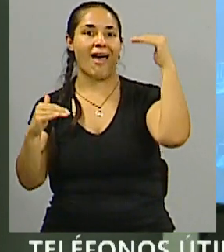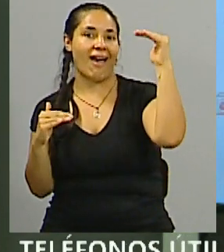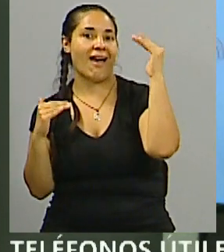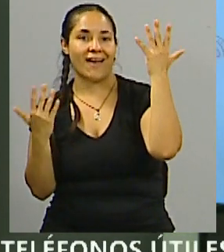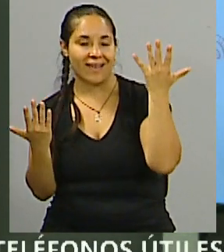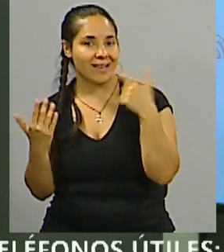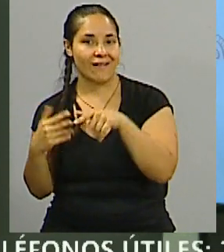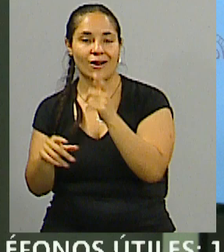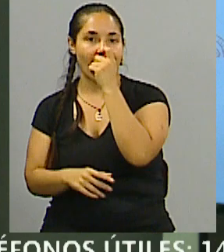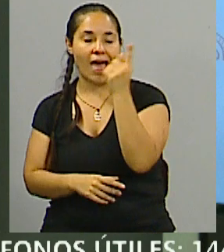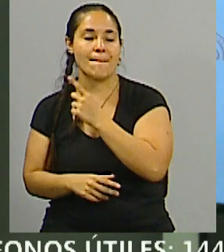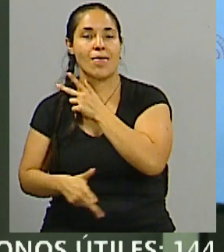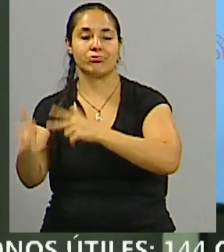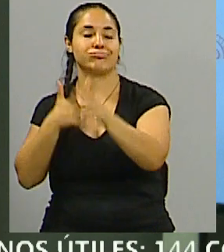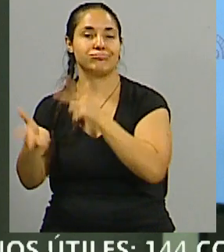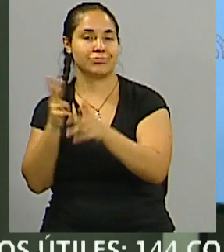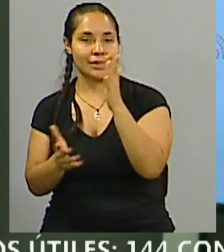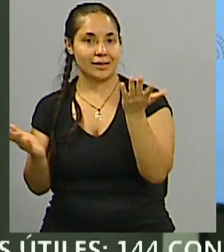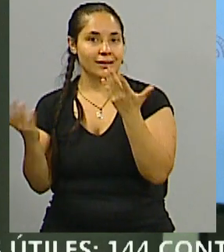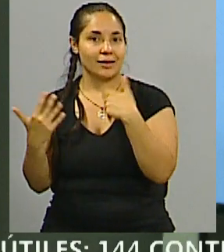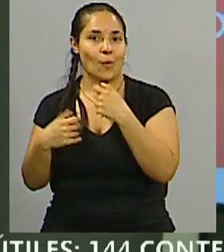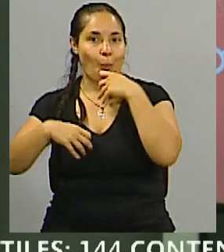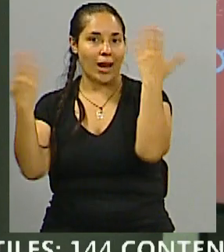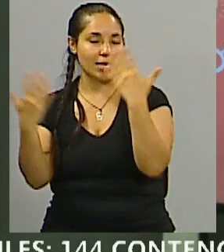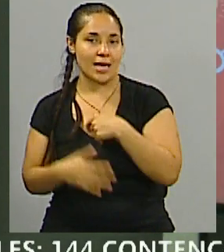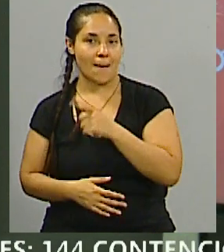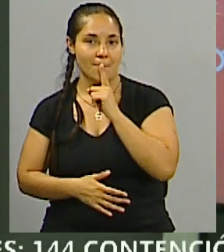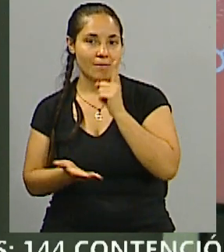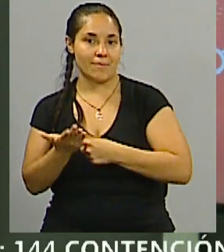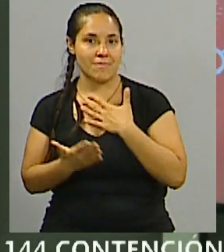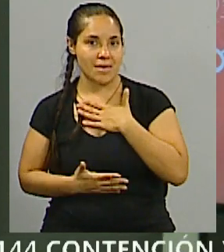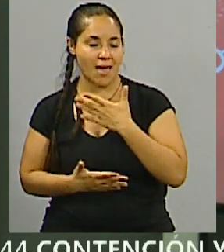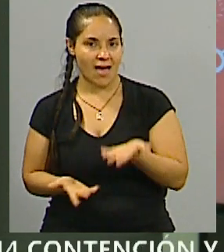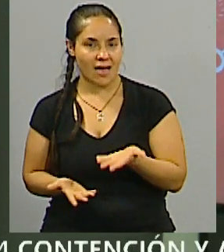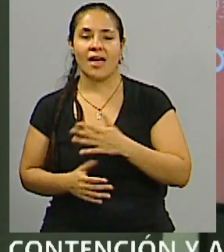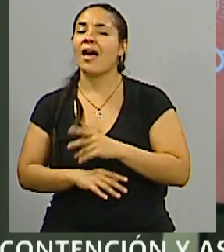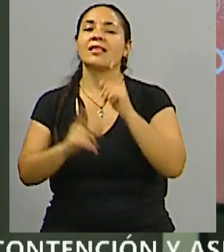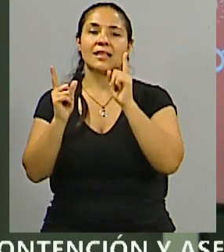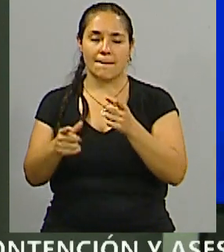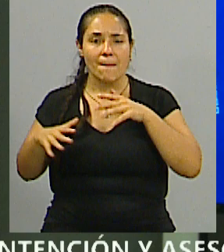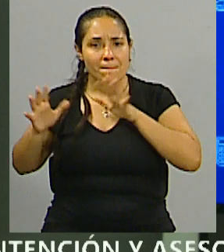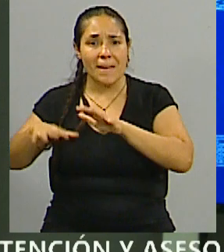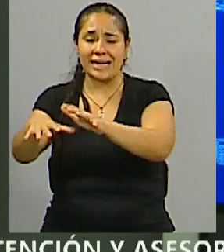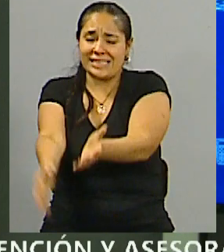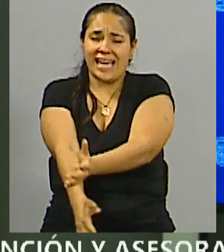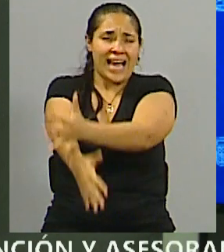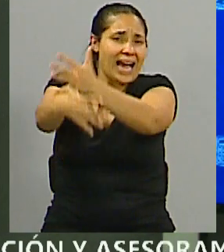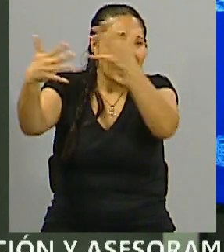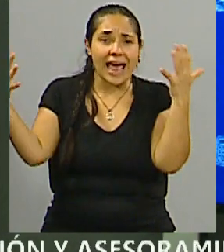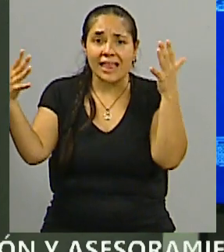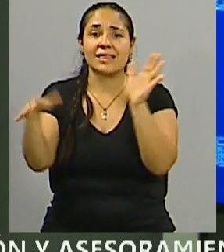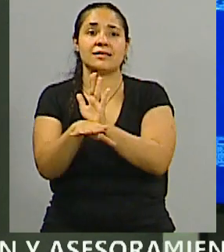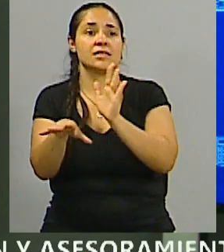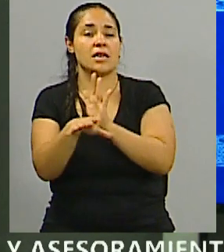en forma rápida y veloz por cualquier vía que se me ocurra. Y además, ninguna movilización, por grande que sea, te